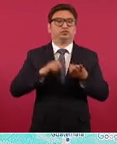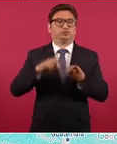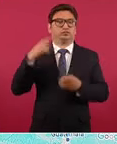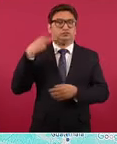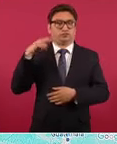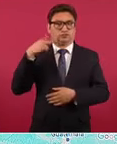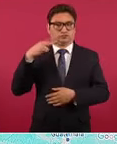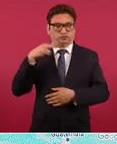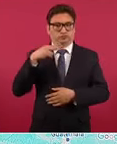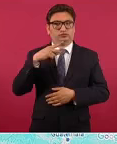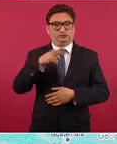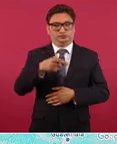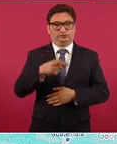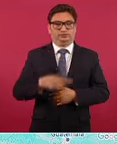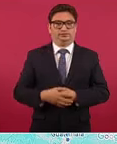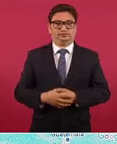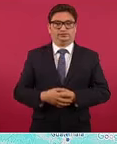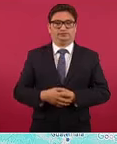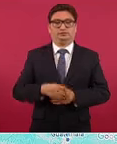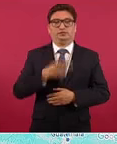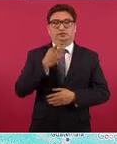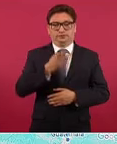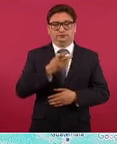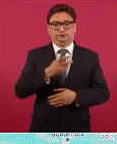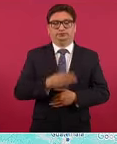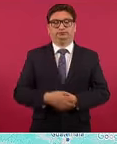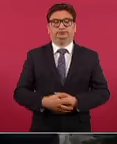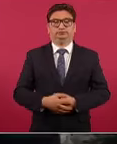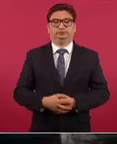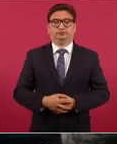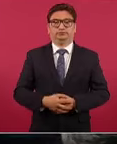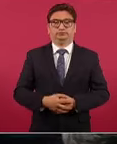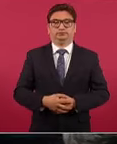entonces se vienen los lazos de aquí